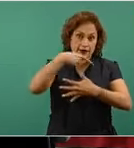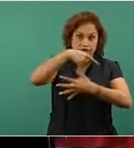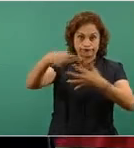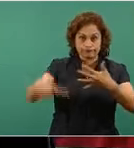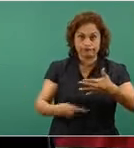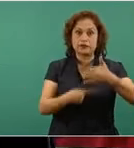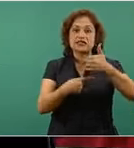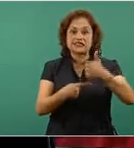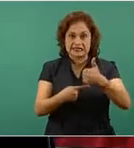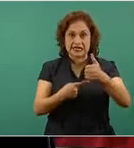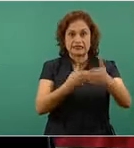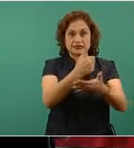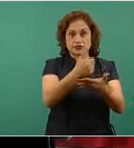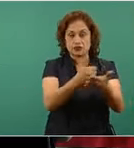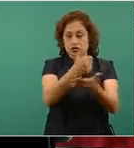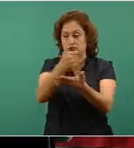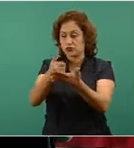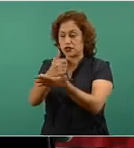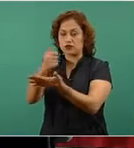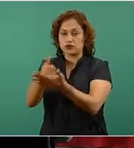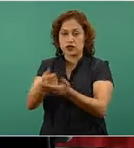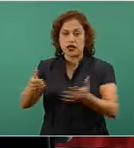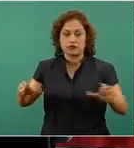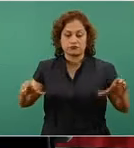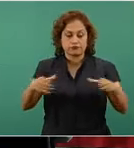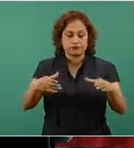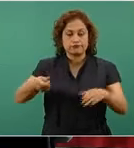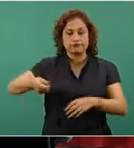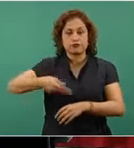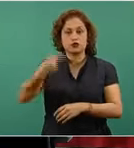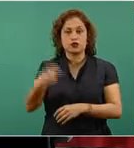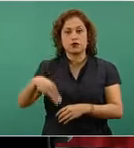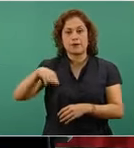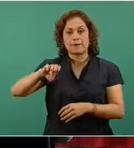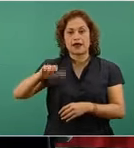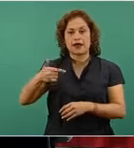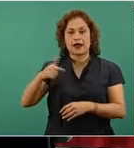refiriendo cuando hablamos de megalópolis. Y esta es una de las zonas